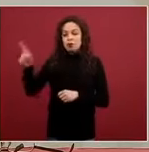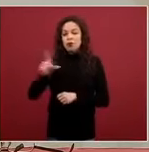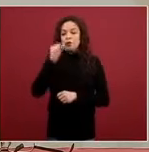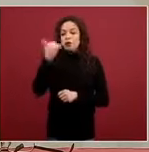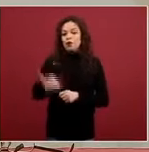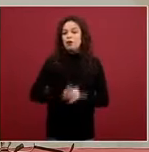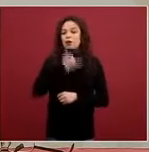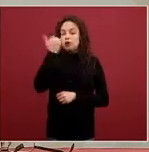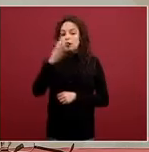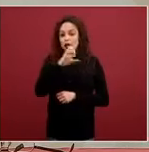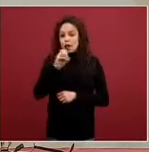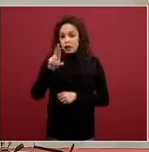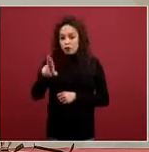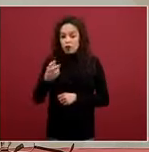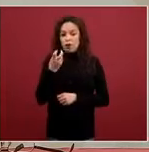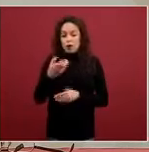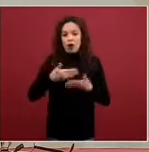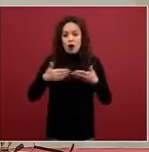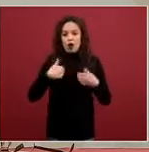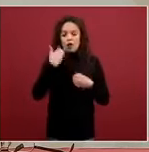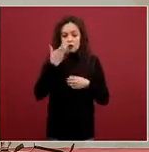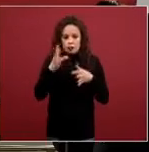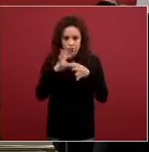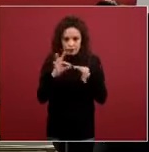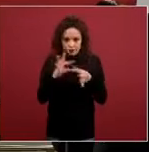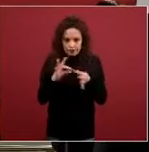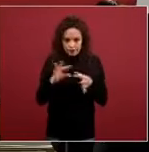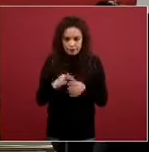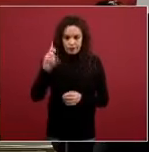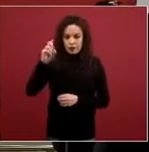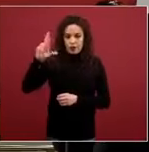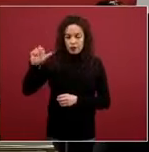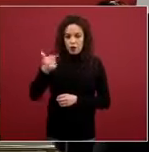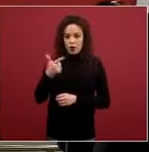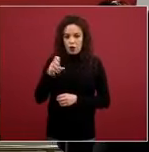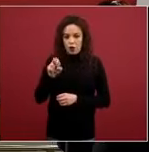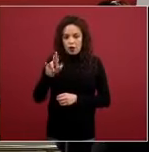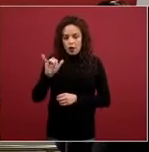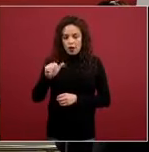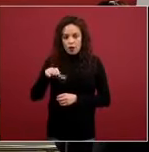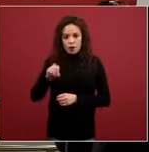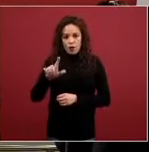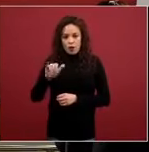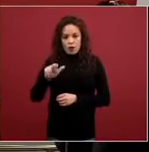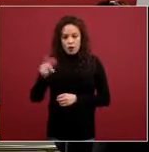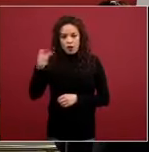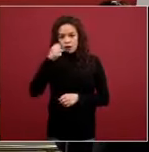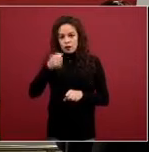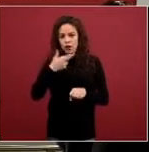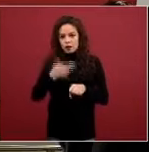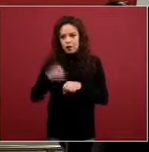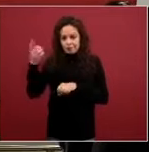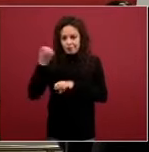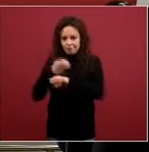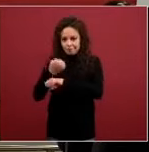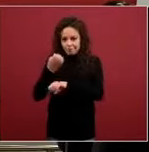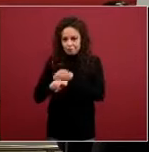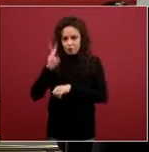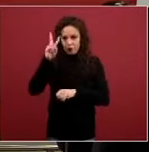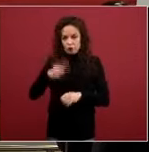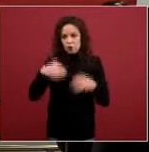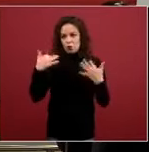tanto quiero hacer esa aclaración. La doctora Gloria Molina es la secretaria de Salud del Estado, es una profesional extraordinariamente